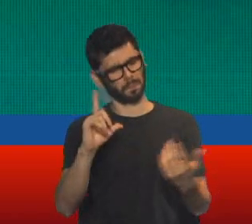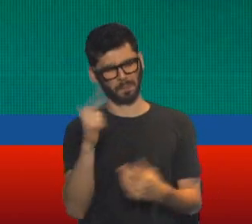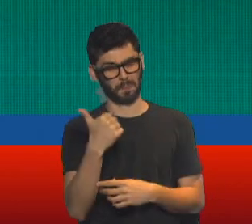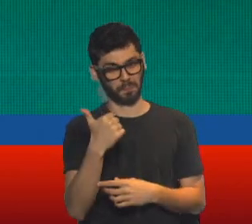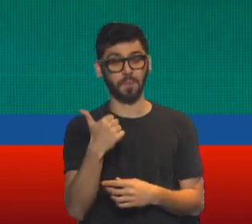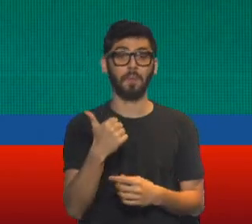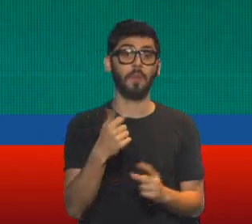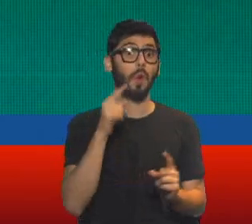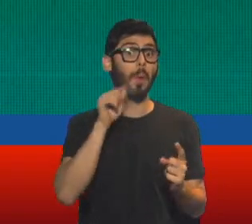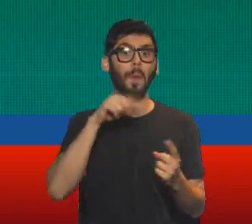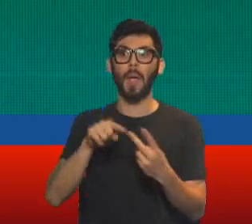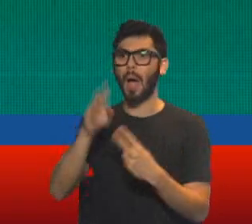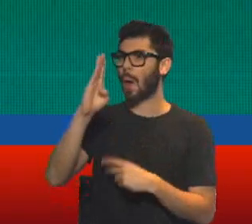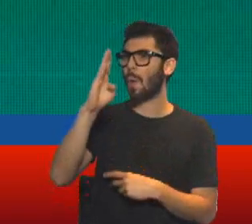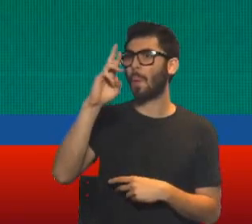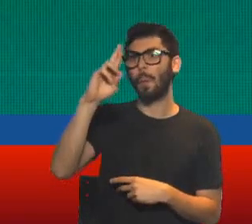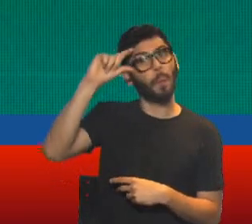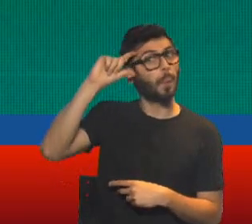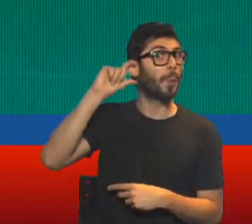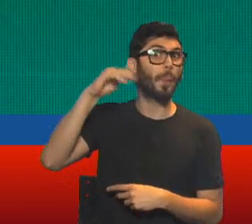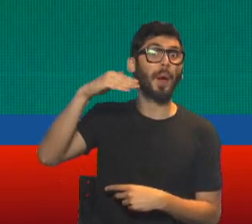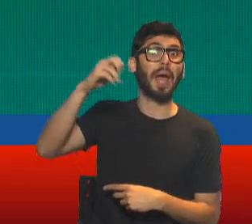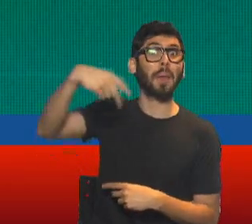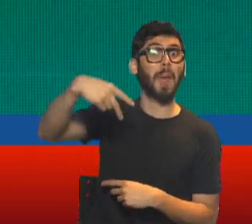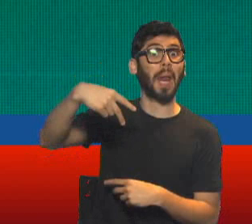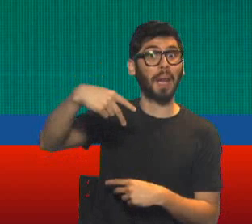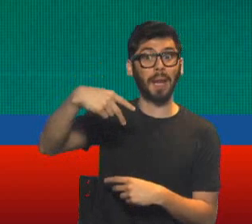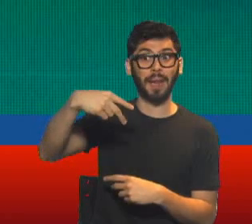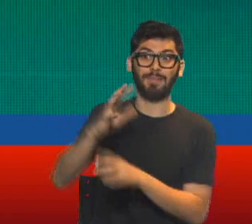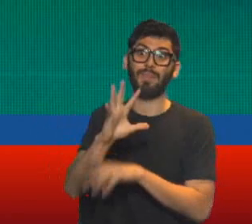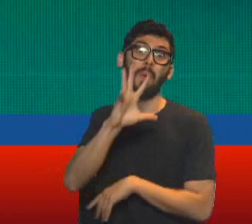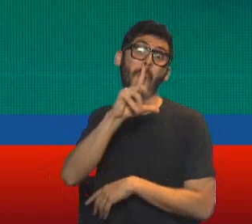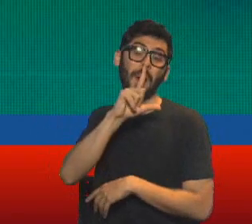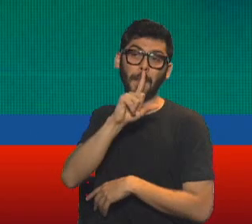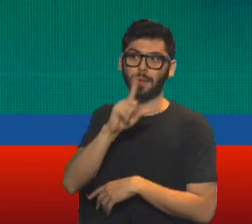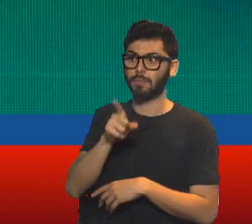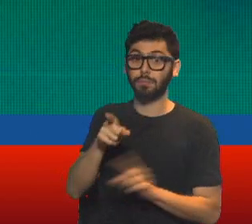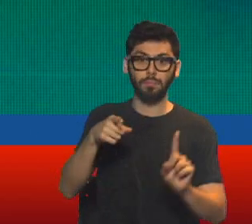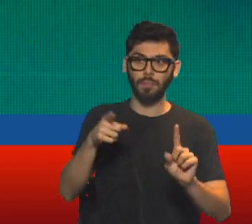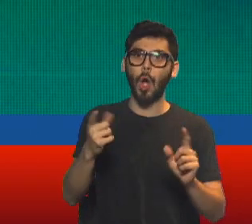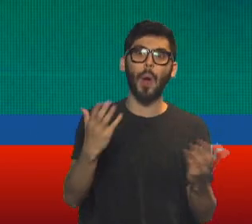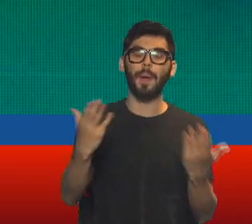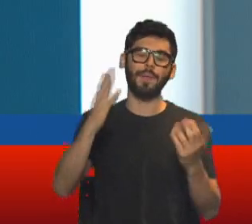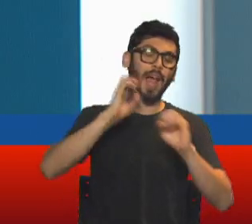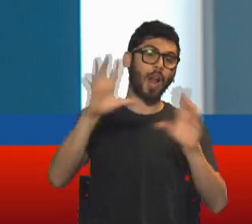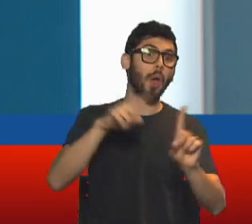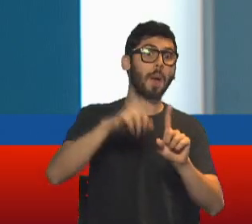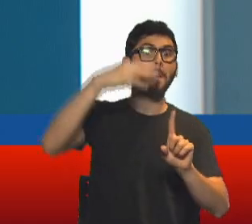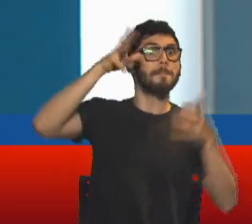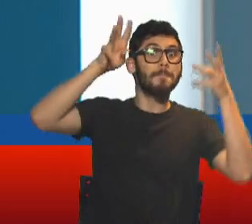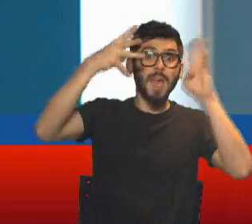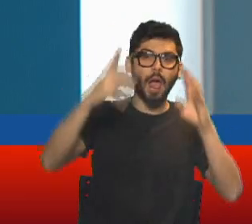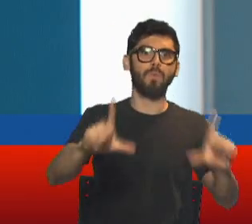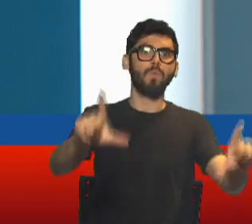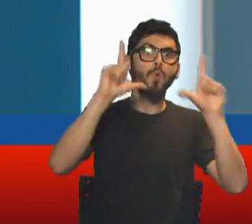Bregman y digo, claramente la izquierda no tiene la difusión que sí tuvo Milei, ¿no? Que todo el tiempo estaba en pantalla, todo el tiempo estaba dando Milei vueltas. es mucho más disruptivo,